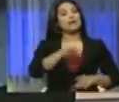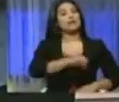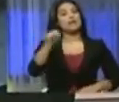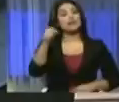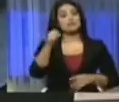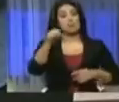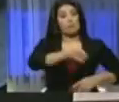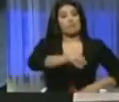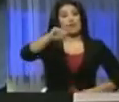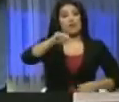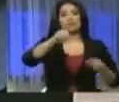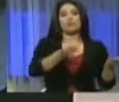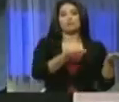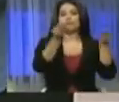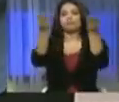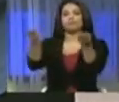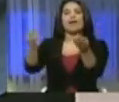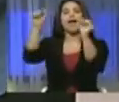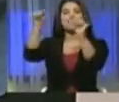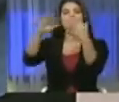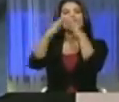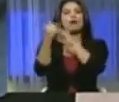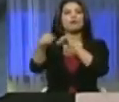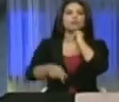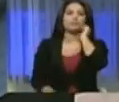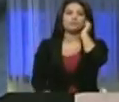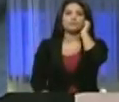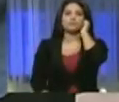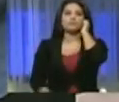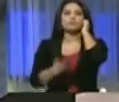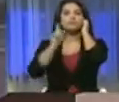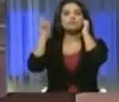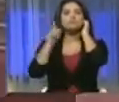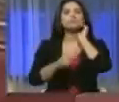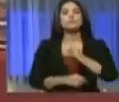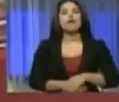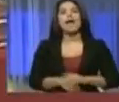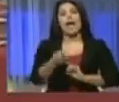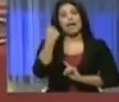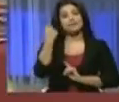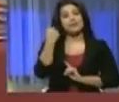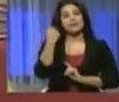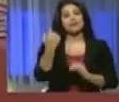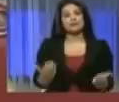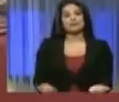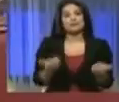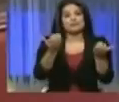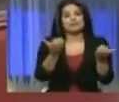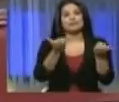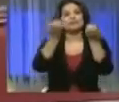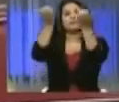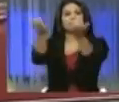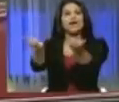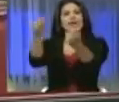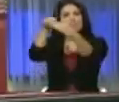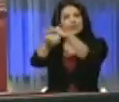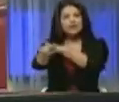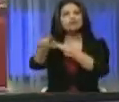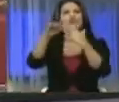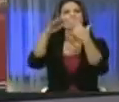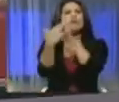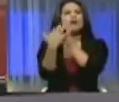Esta espada ayer llegó hasta las altas cumbres de los barrios de La